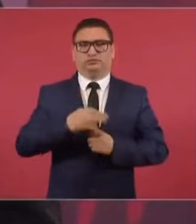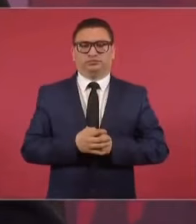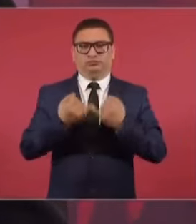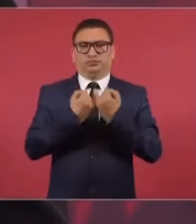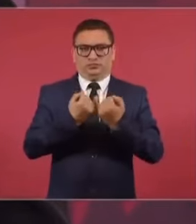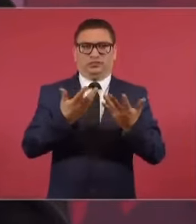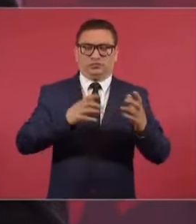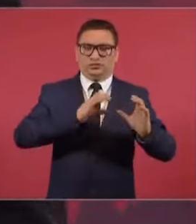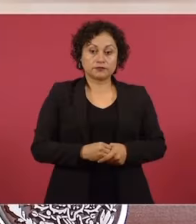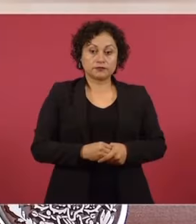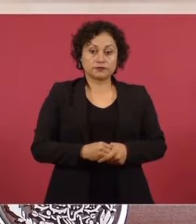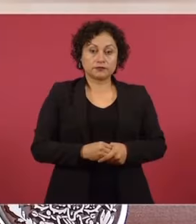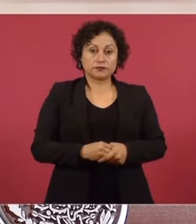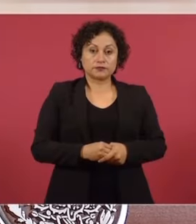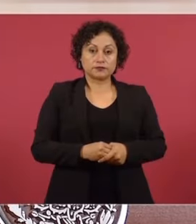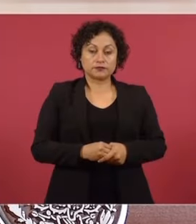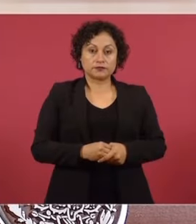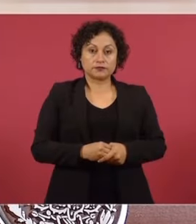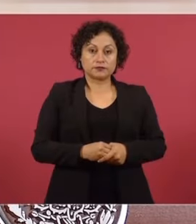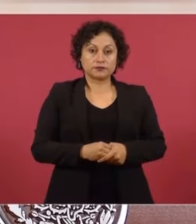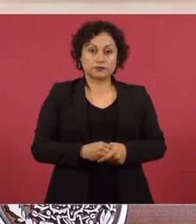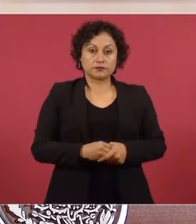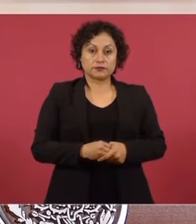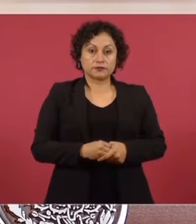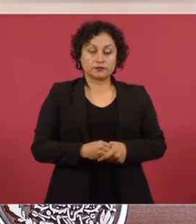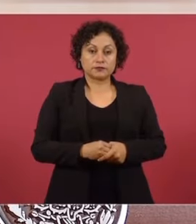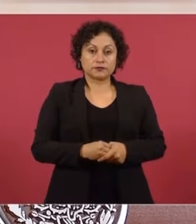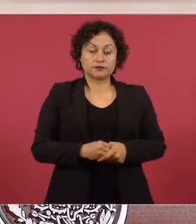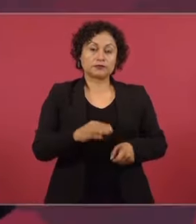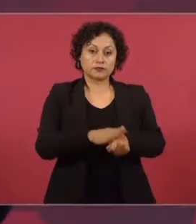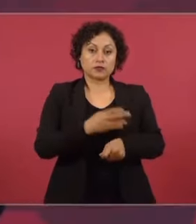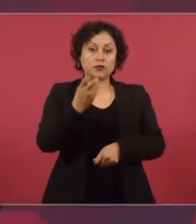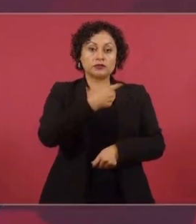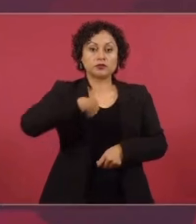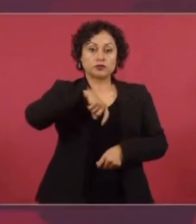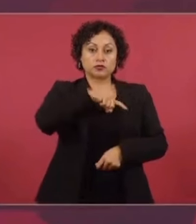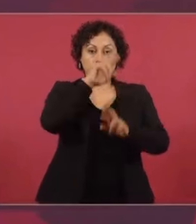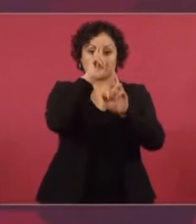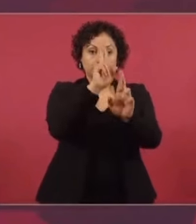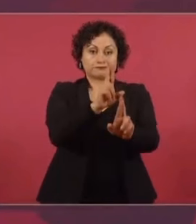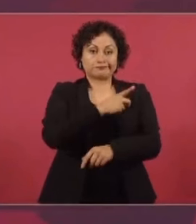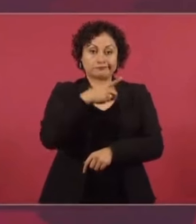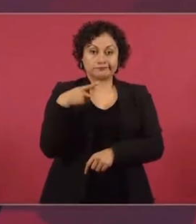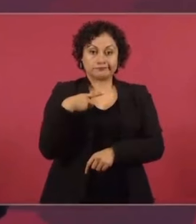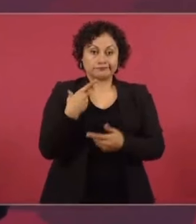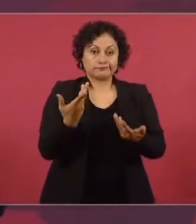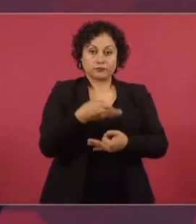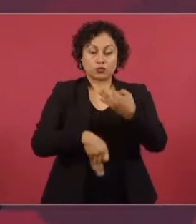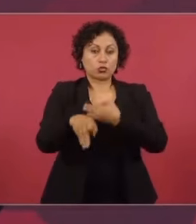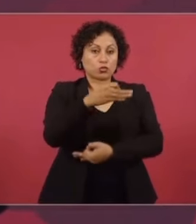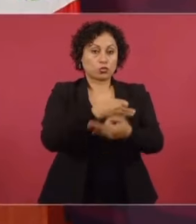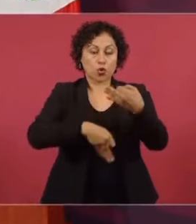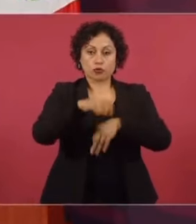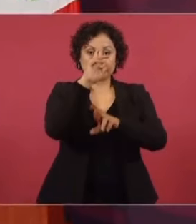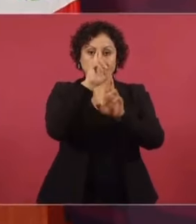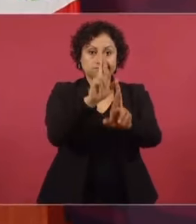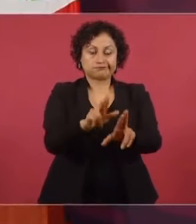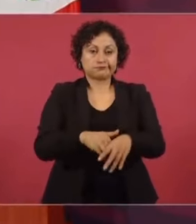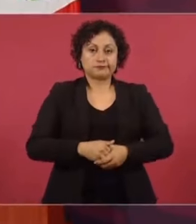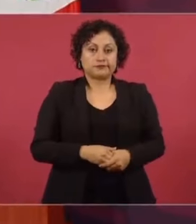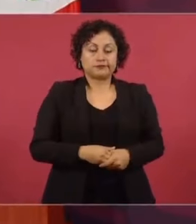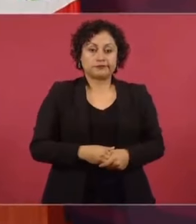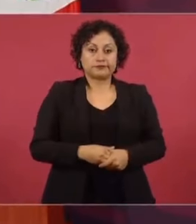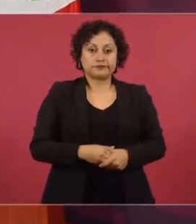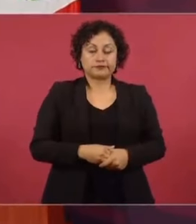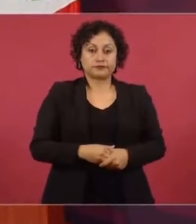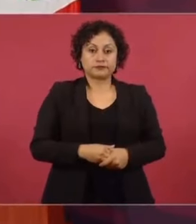en labores de seguridad pública. Tenemos que pues ser respetuosos de todos y